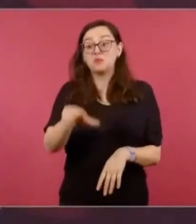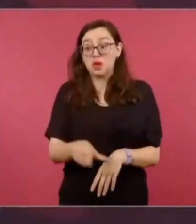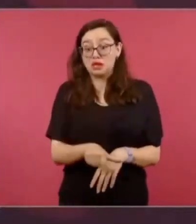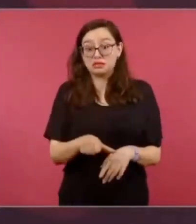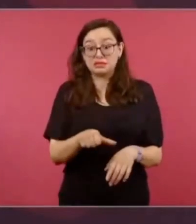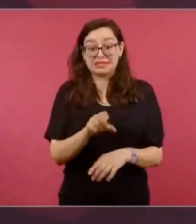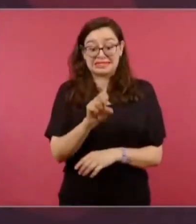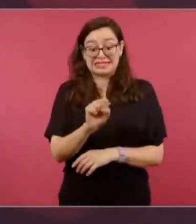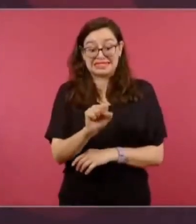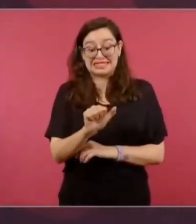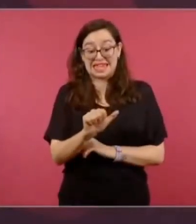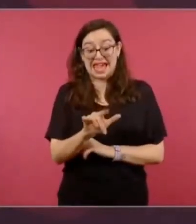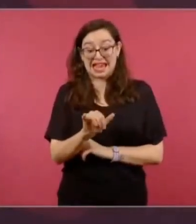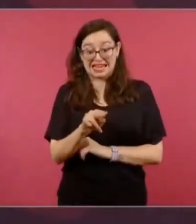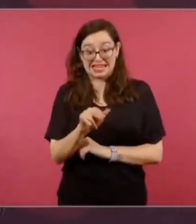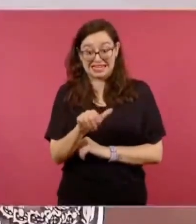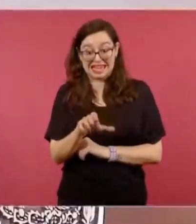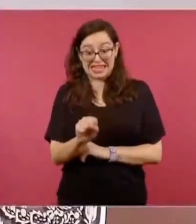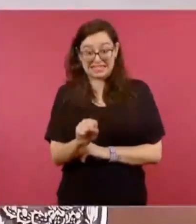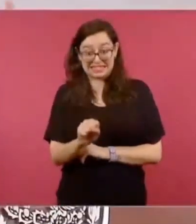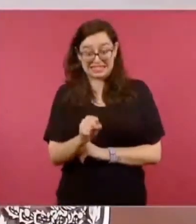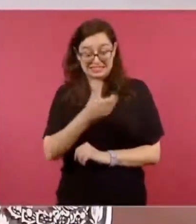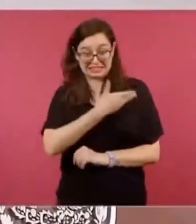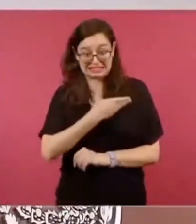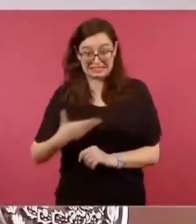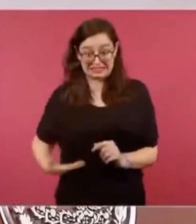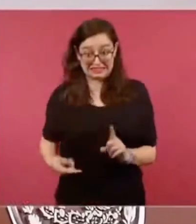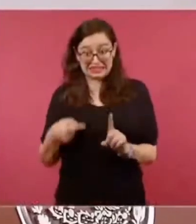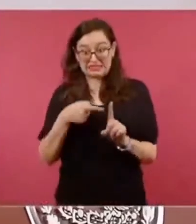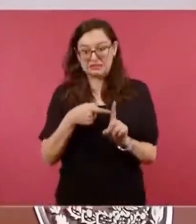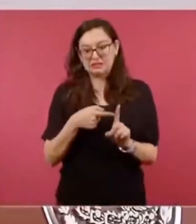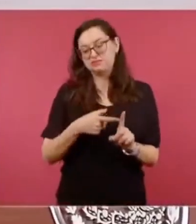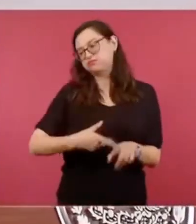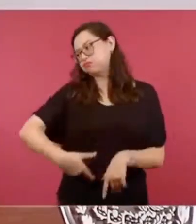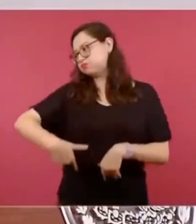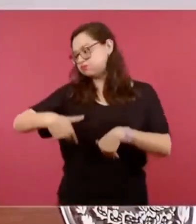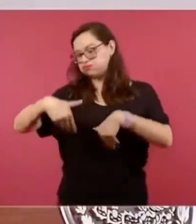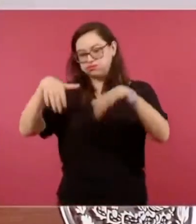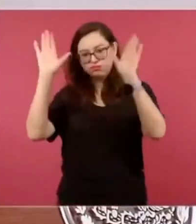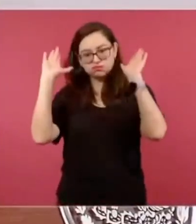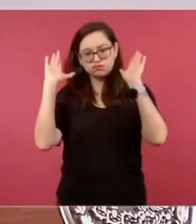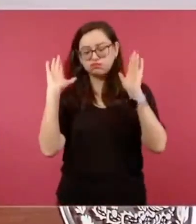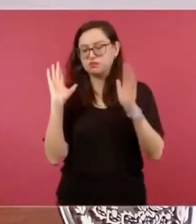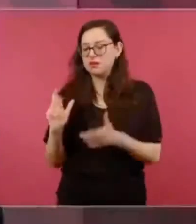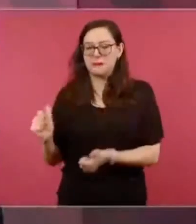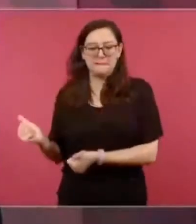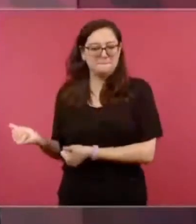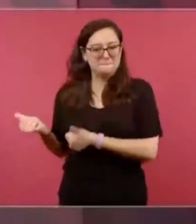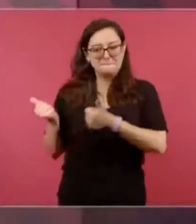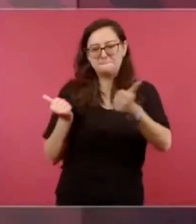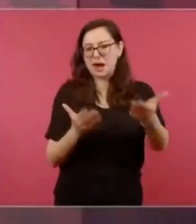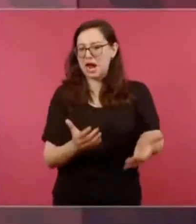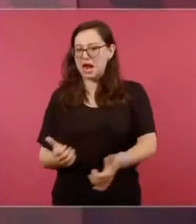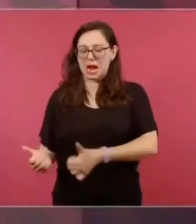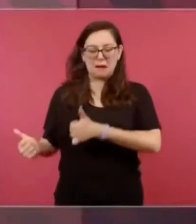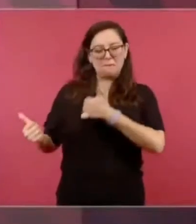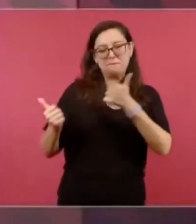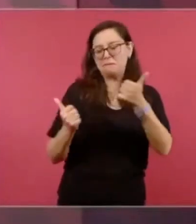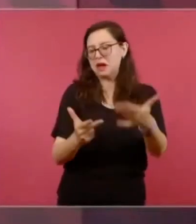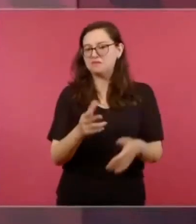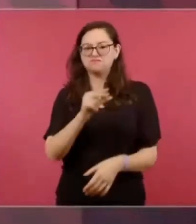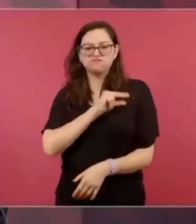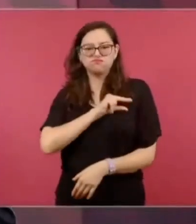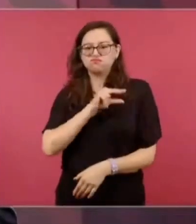se llevó a cabo un traslado de bienes del pueblo y de la nación a